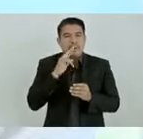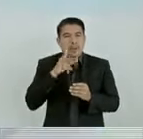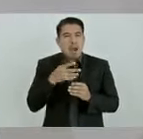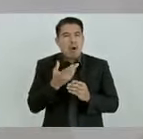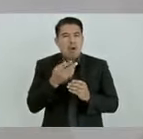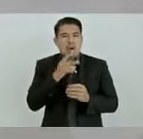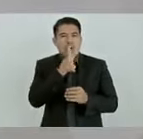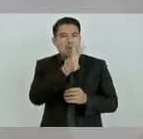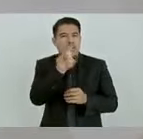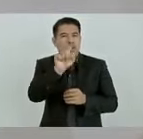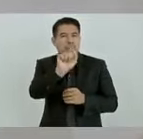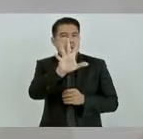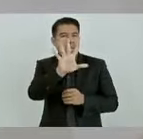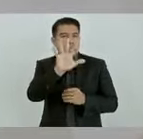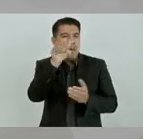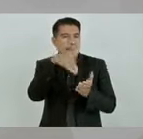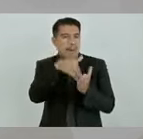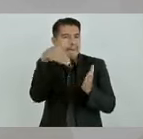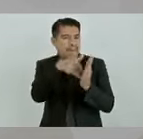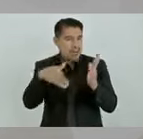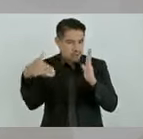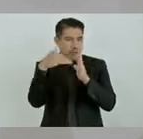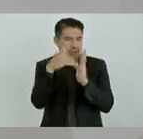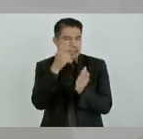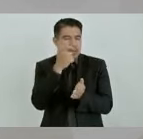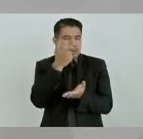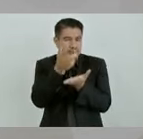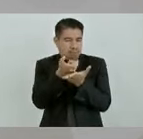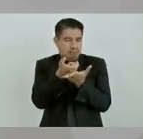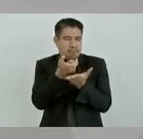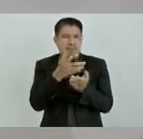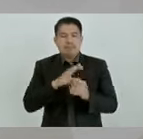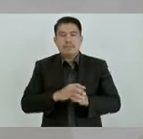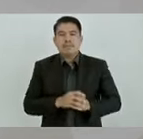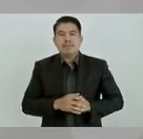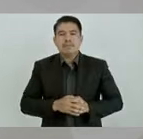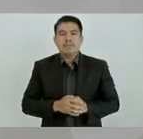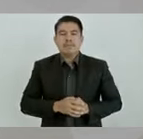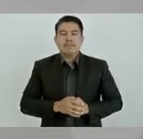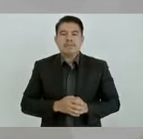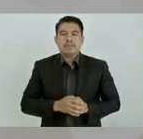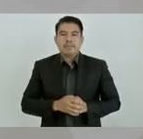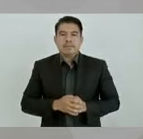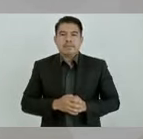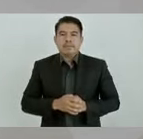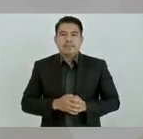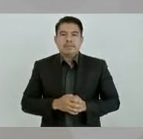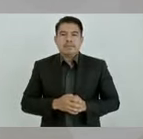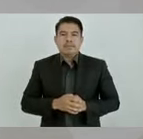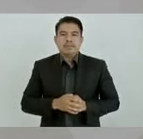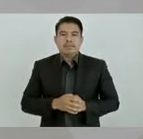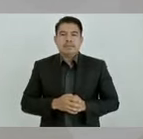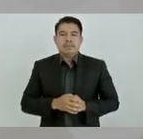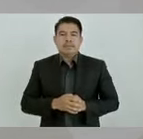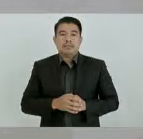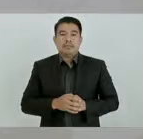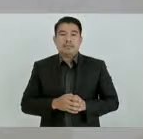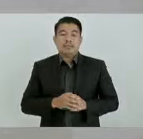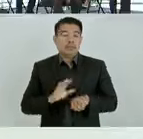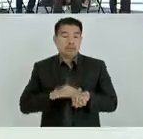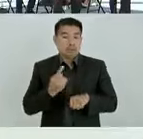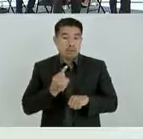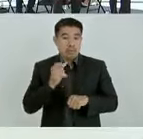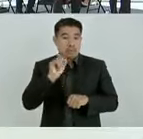225 mil millones de pesos, porque estaba estimado el aeropuerto